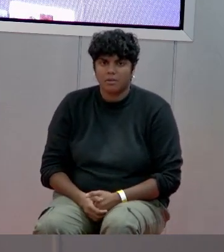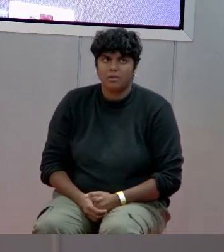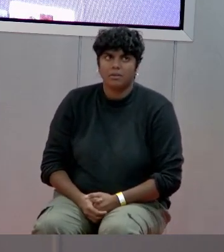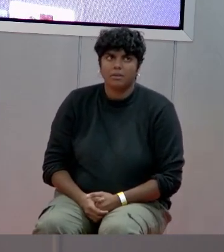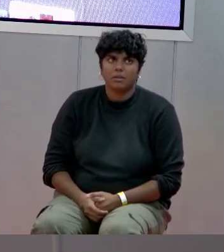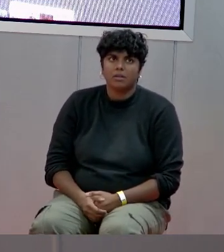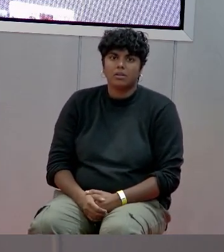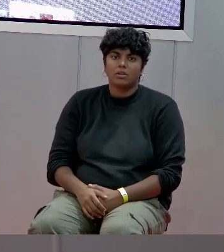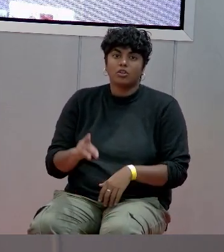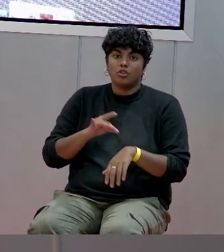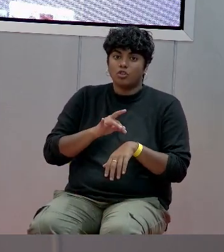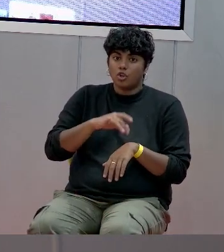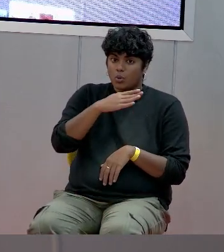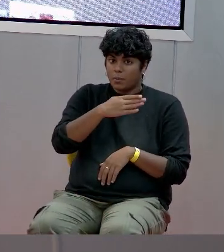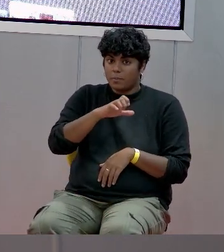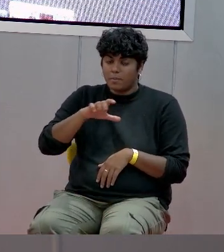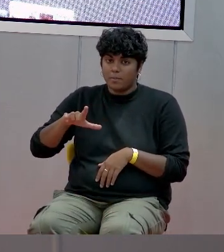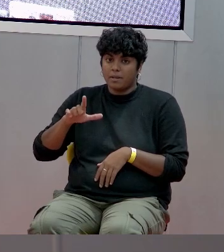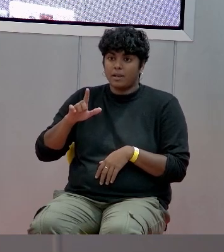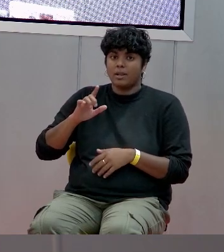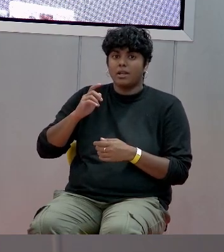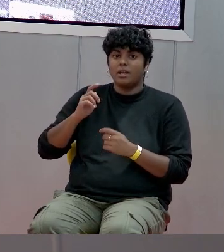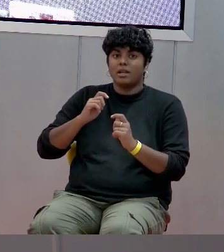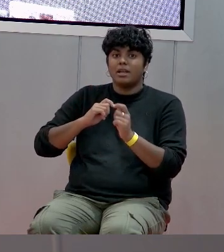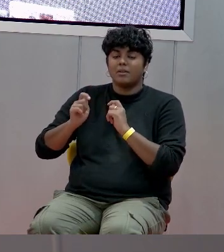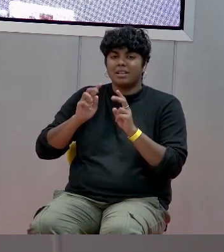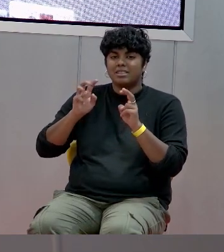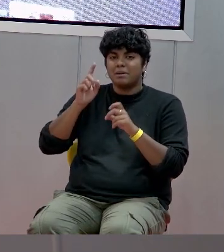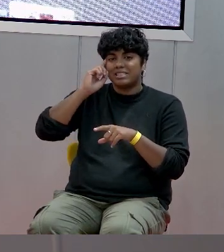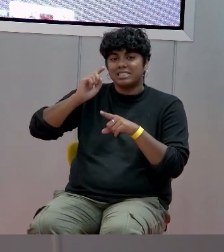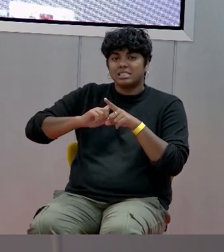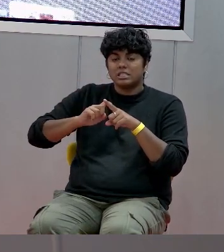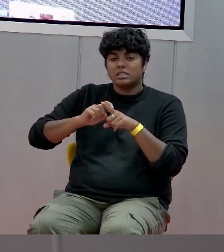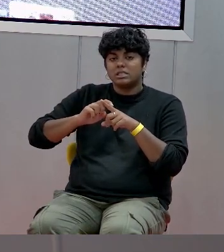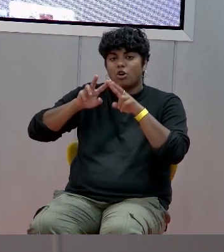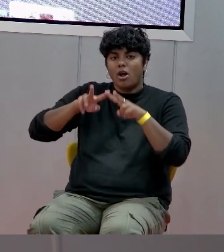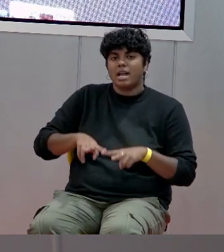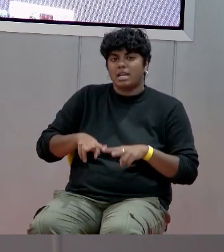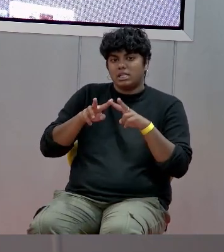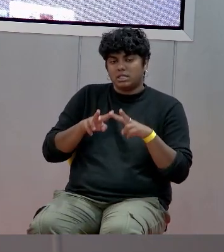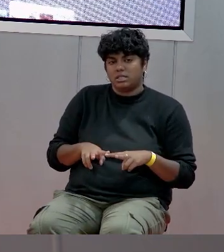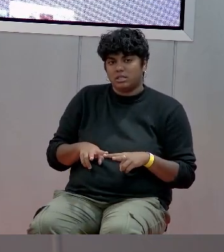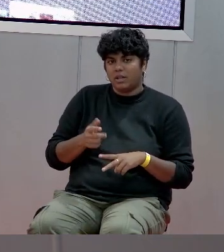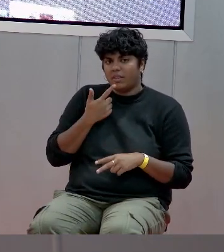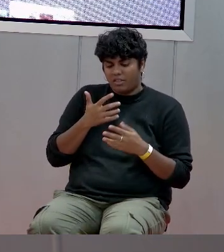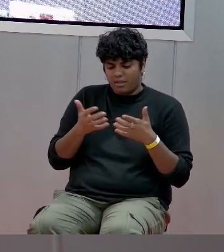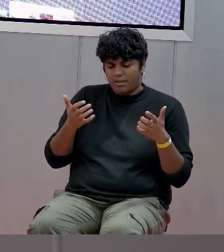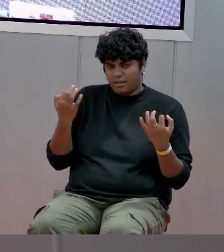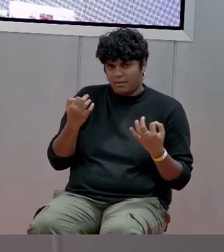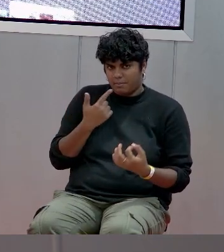El doctor Bell fue entrevistado en una revista que es Temas de Psicoanálisis y dice lo